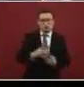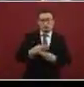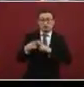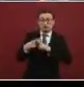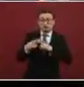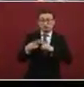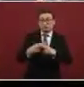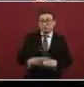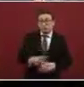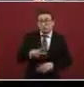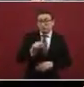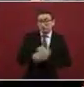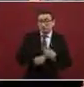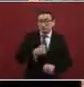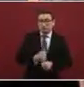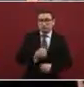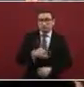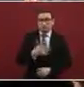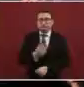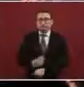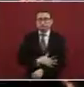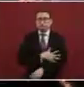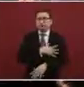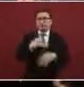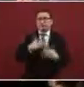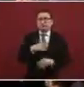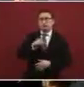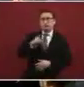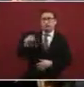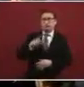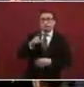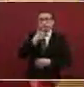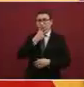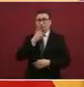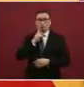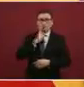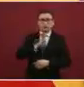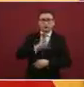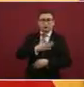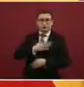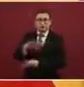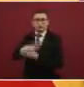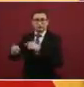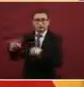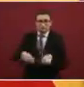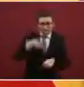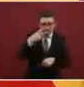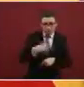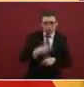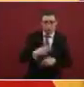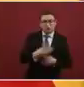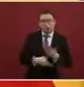emociona comprobar el extraordinario legado de aquellos españoles que acabarían convertidos en orgullosos mexicanos, sin por